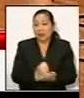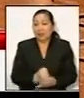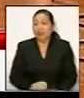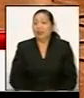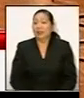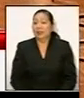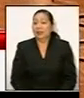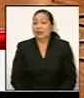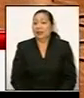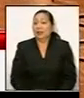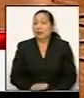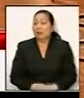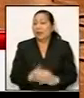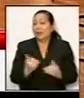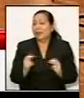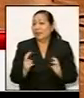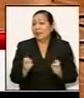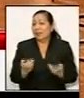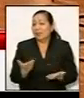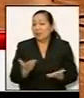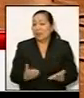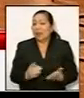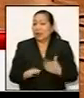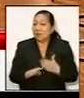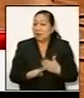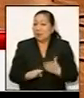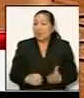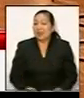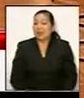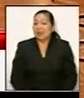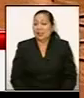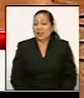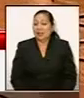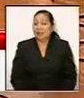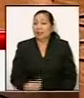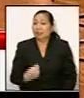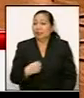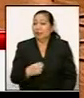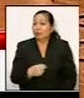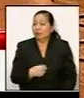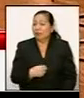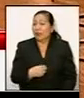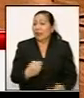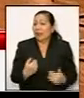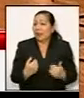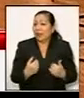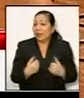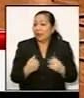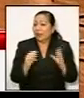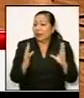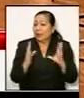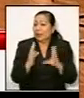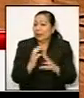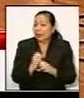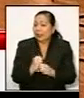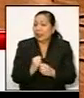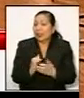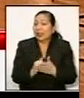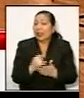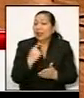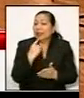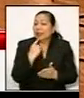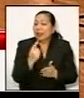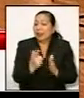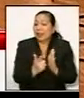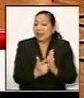sobre ese tema y eso esa base que se construyó sea nosotros nos tenemos que restringir a lo que dicen